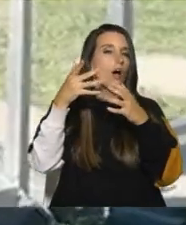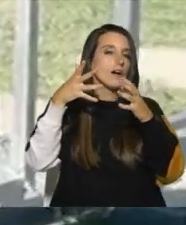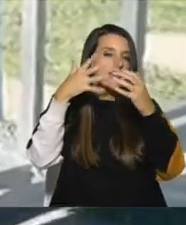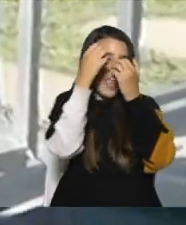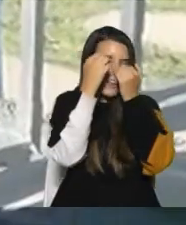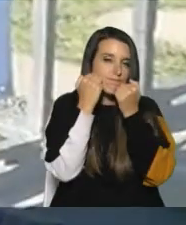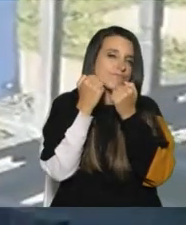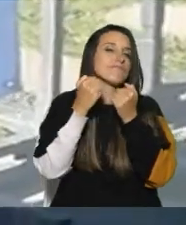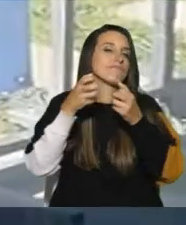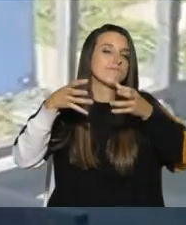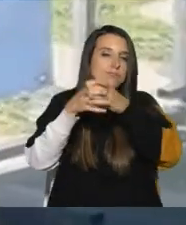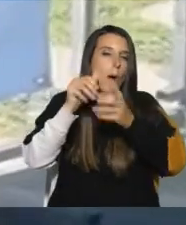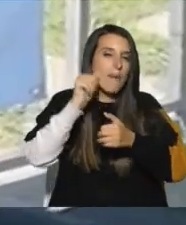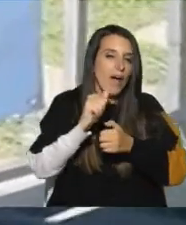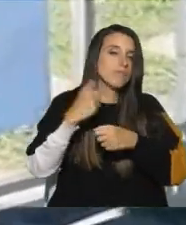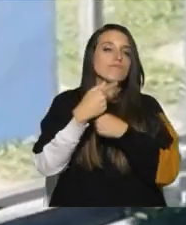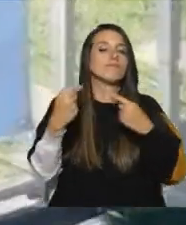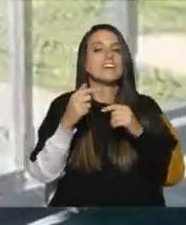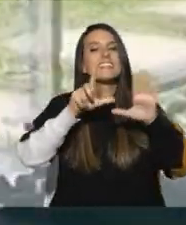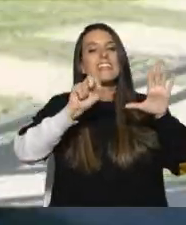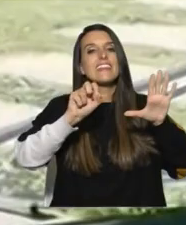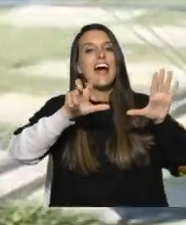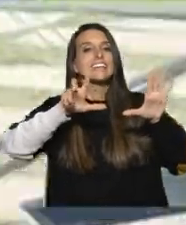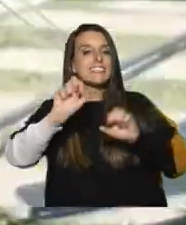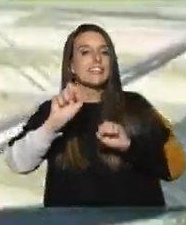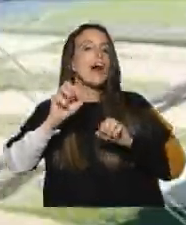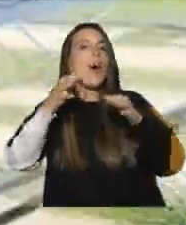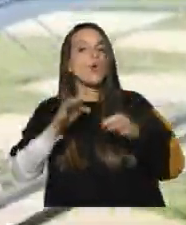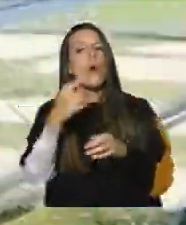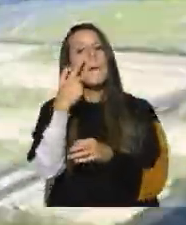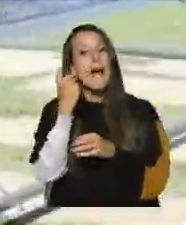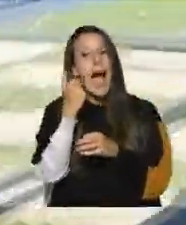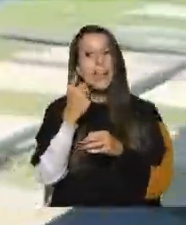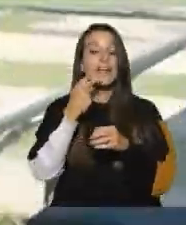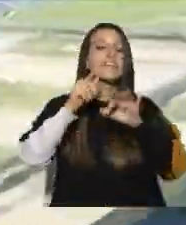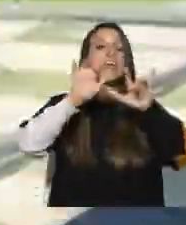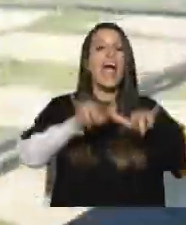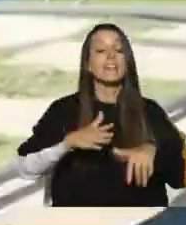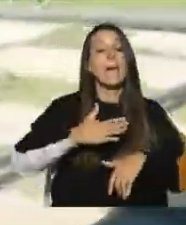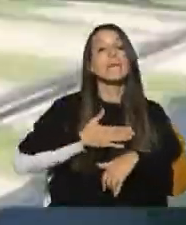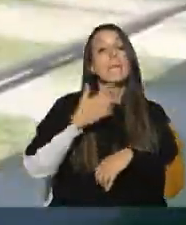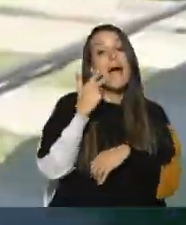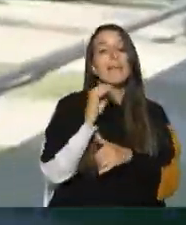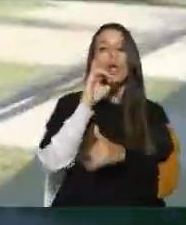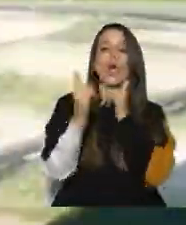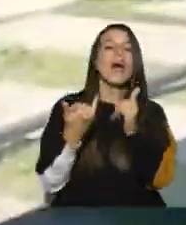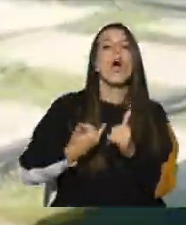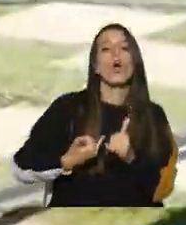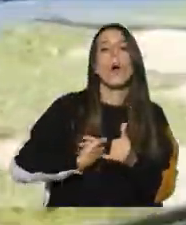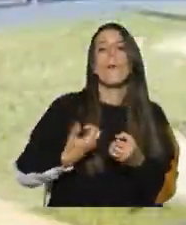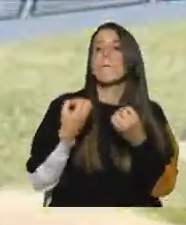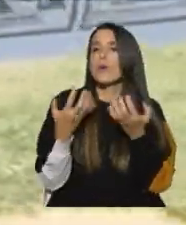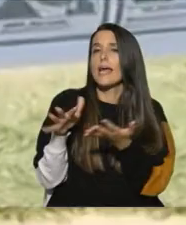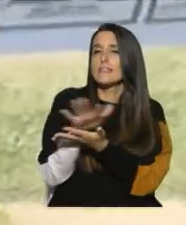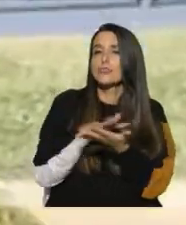y 70. Está preparando un libro dedicado a su padre, cuyo título será Carta a mi viejo, y allí contará cómo y por qué sucedió